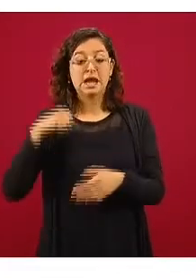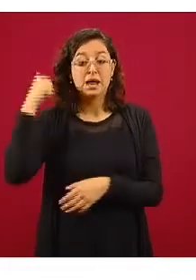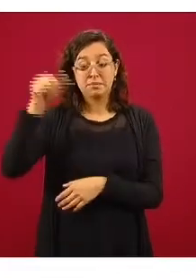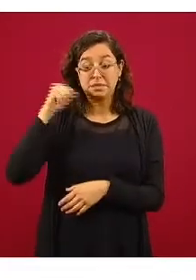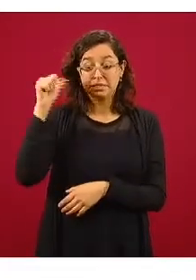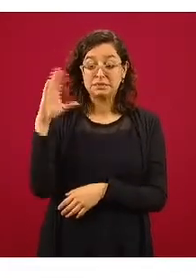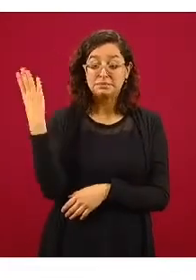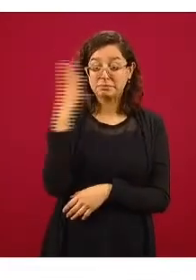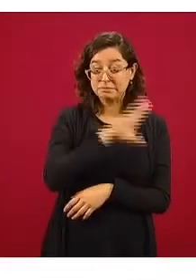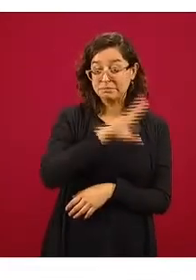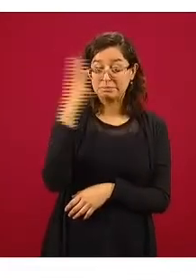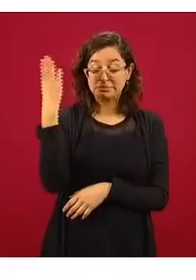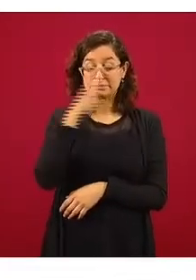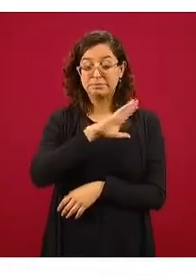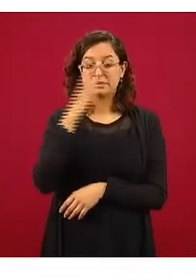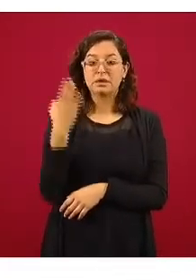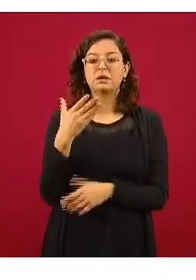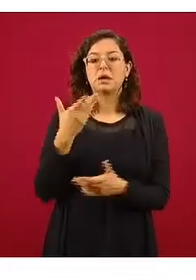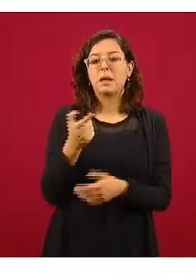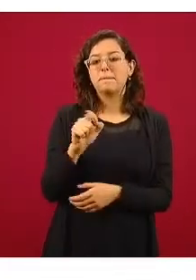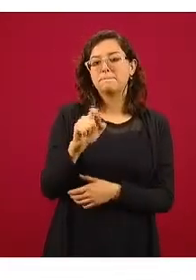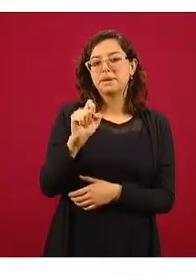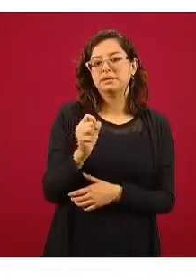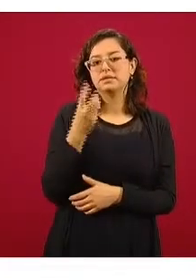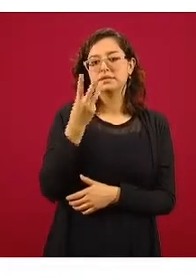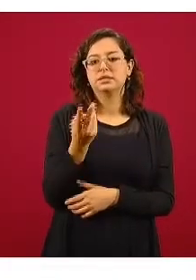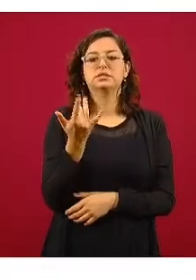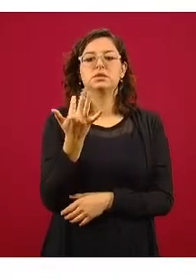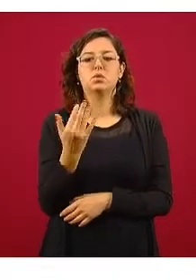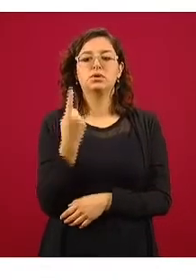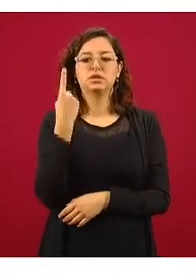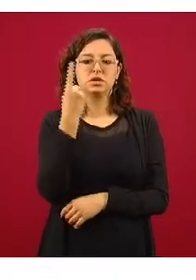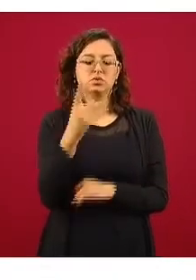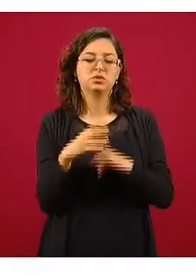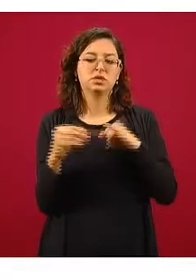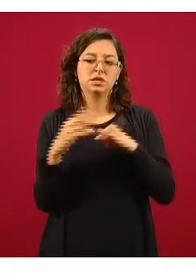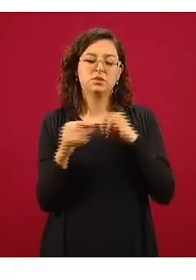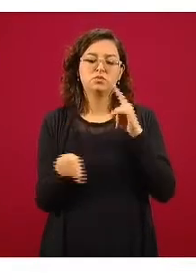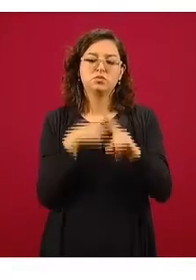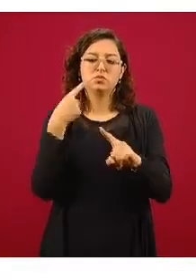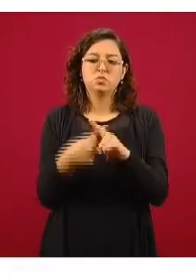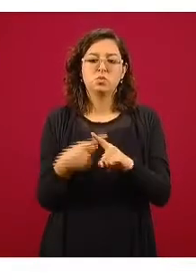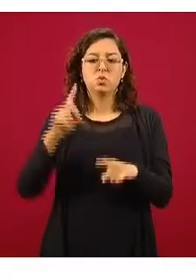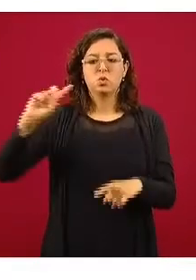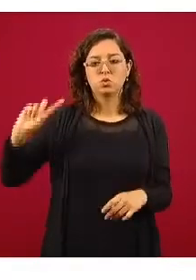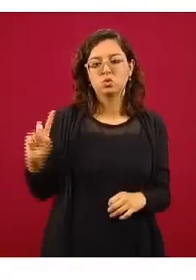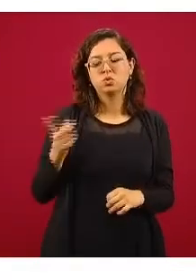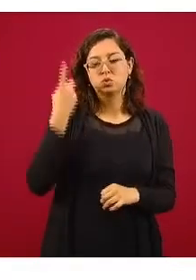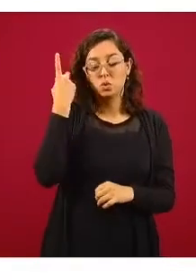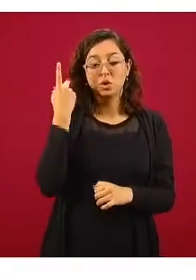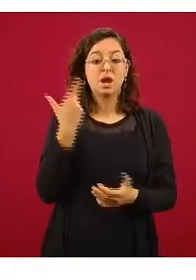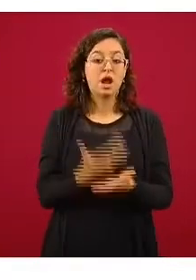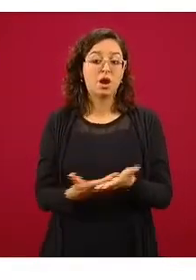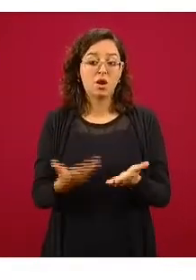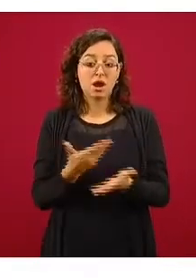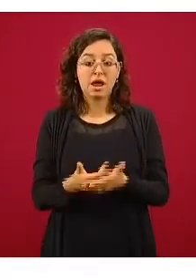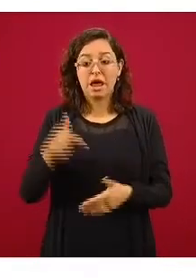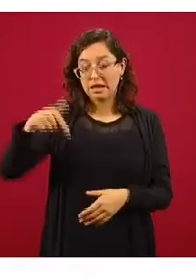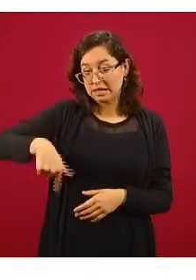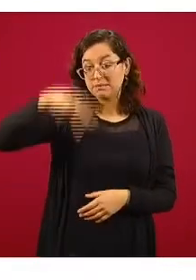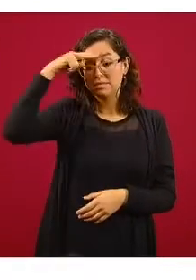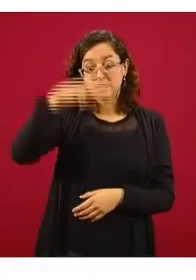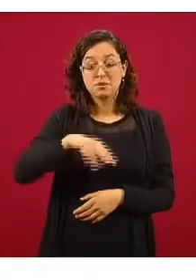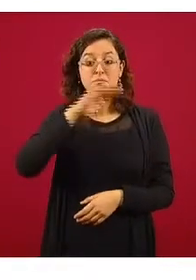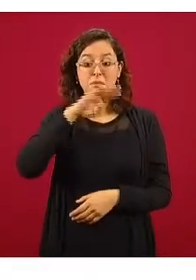en este mes, fue de 23 pesos 51 centavos por dólar, y que al final aquí en México, mamá,